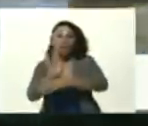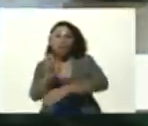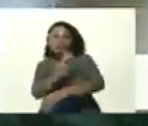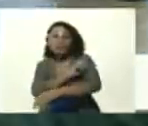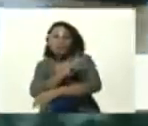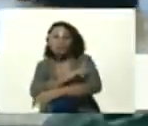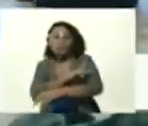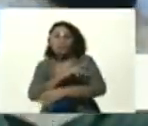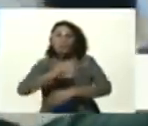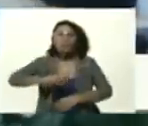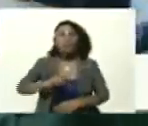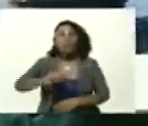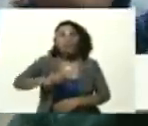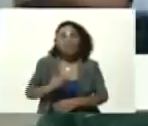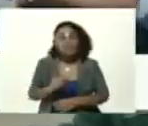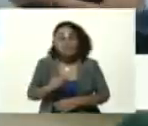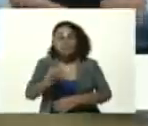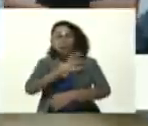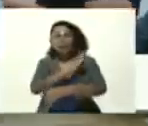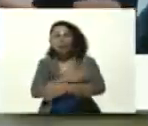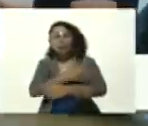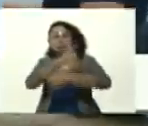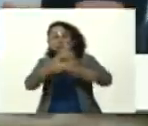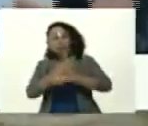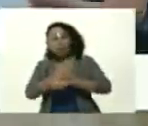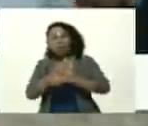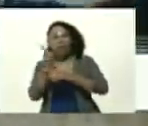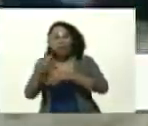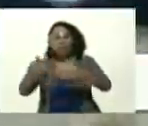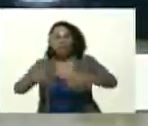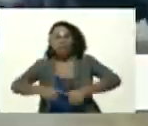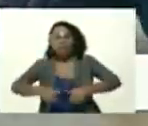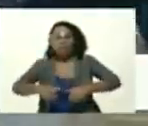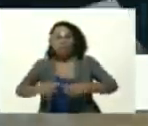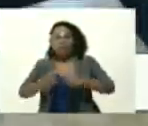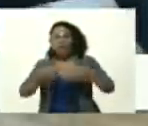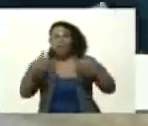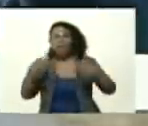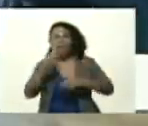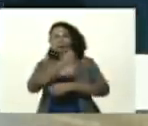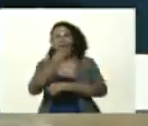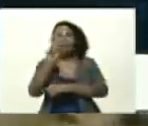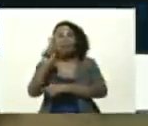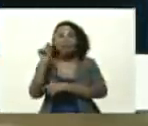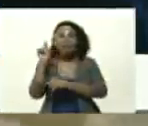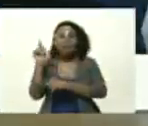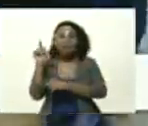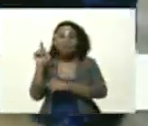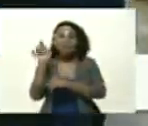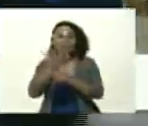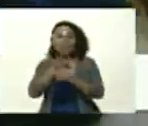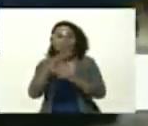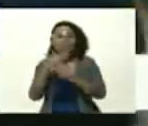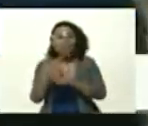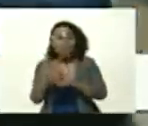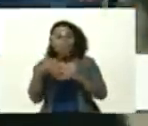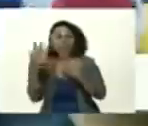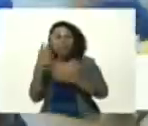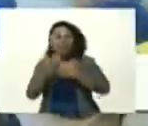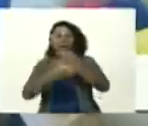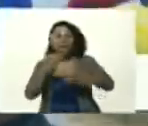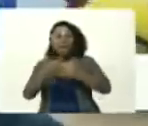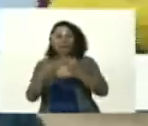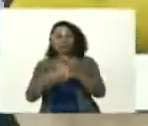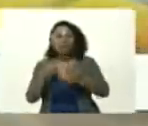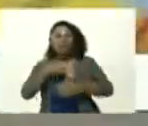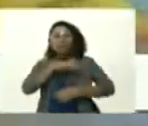supuesto, las policías, la Fuerza Armada. Es un esfuerzo enorme y cada una de estas situaciones que van surgiendo las